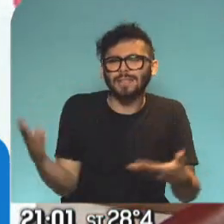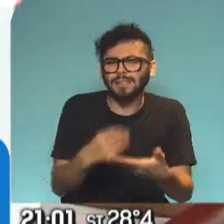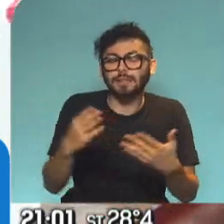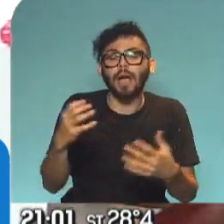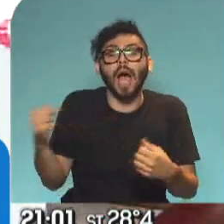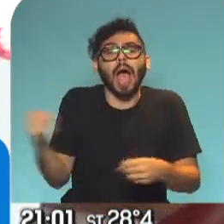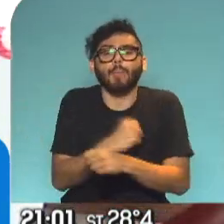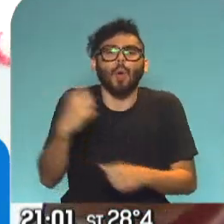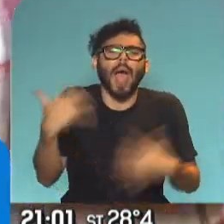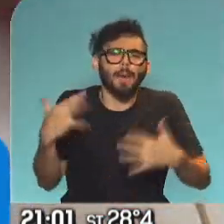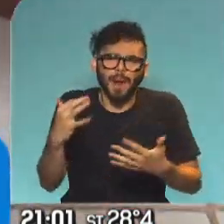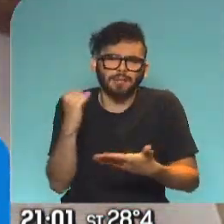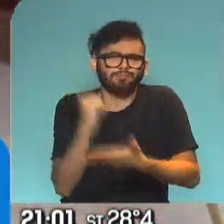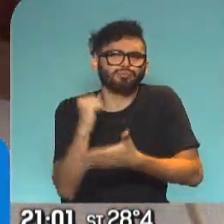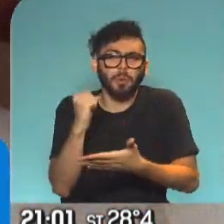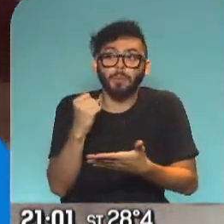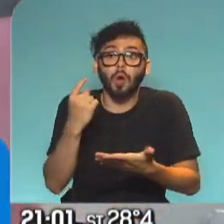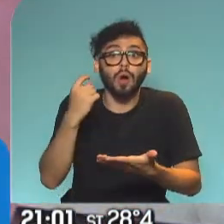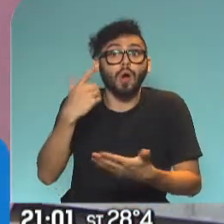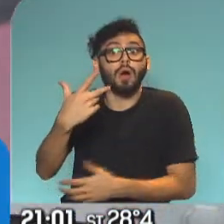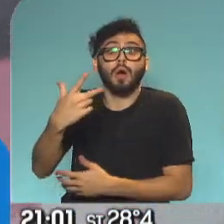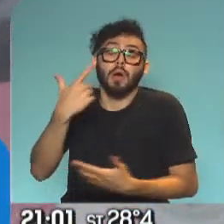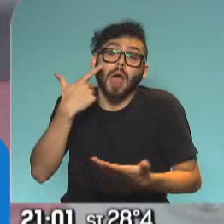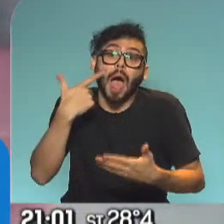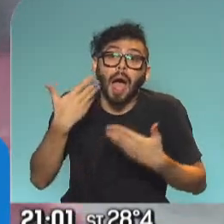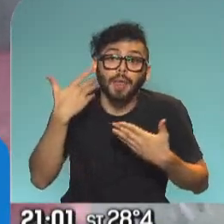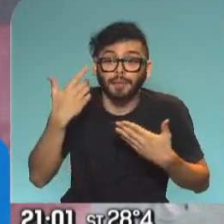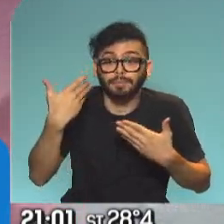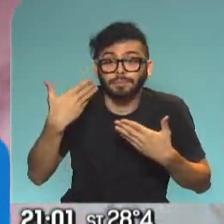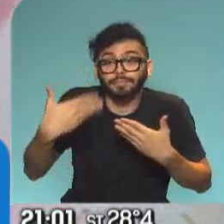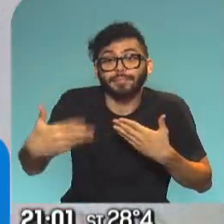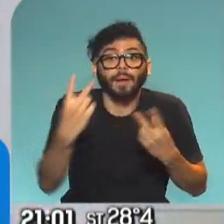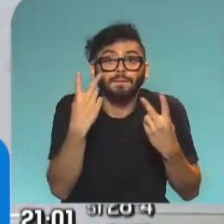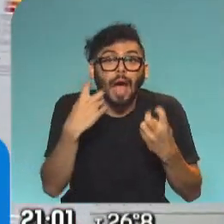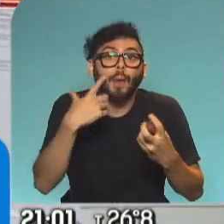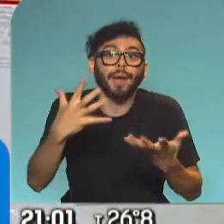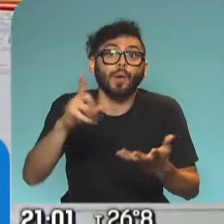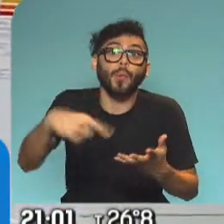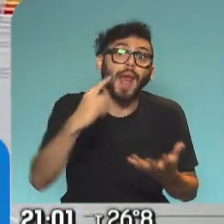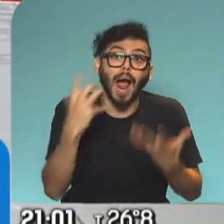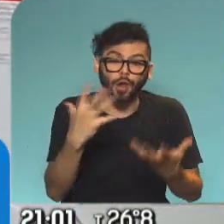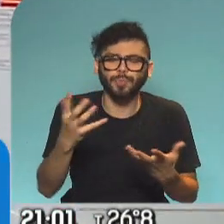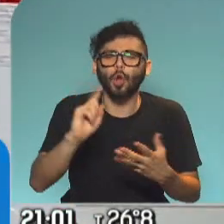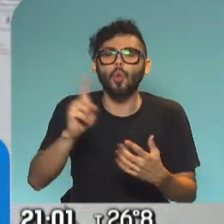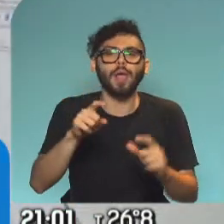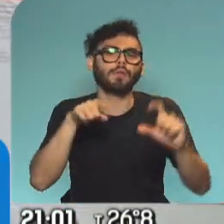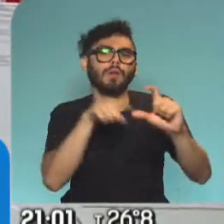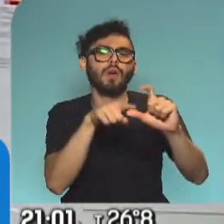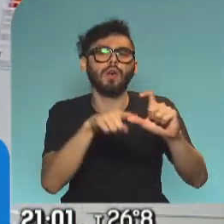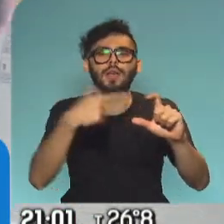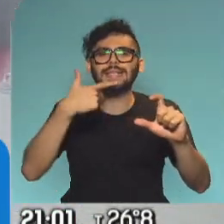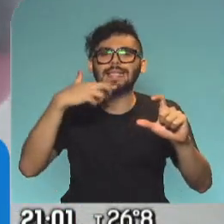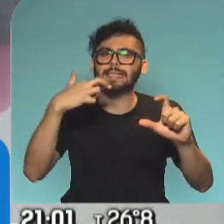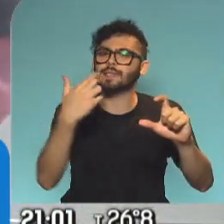van controlando los efectos colaterales que pueden llegar a producir. O sea que no es solo la Sputnik la que tiene